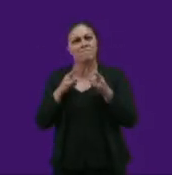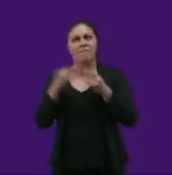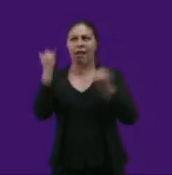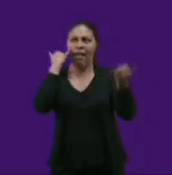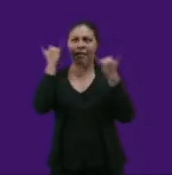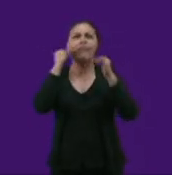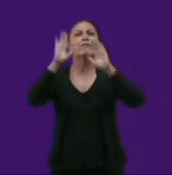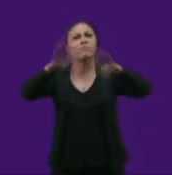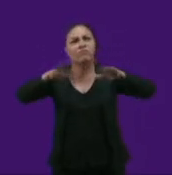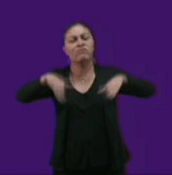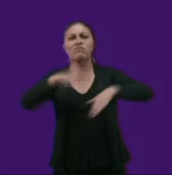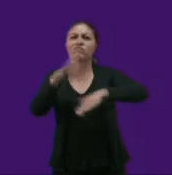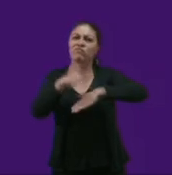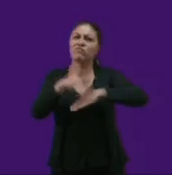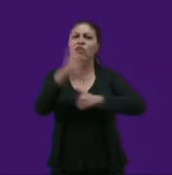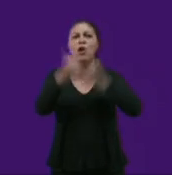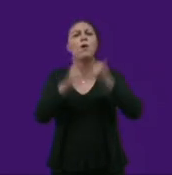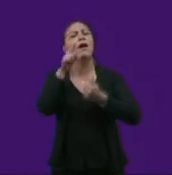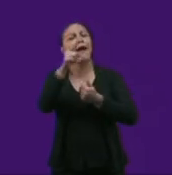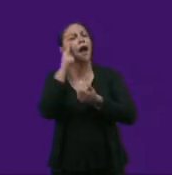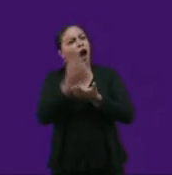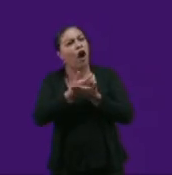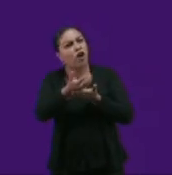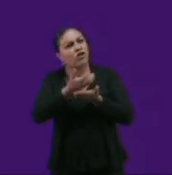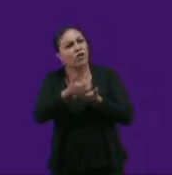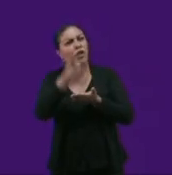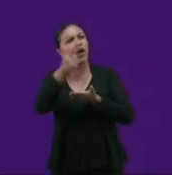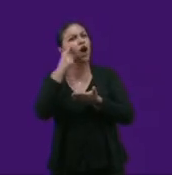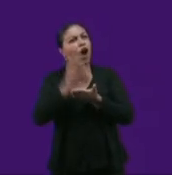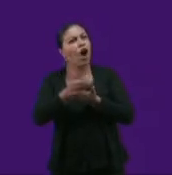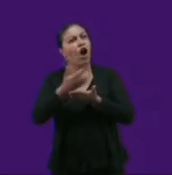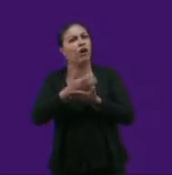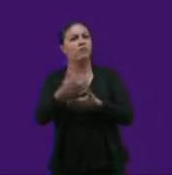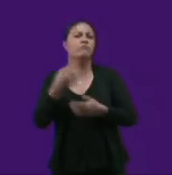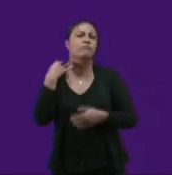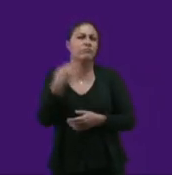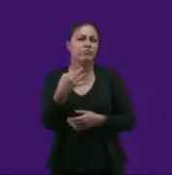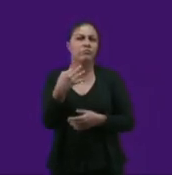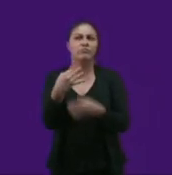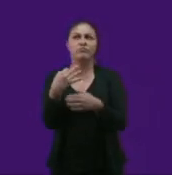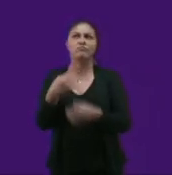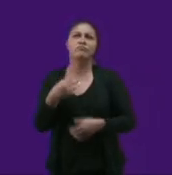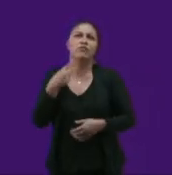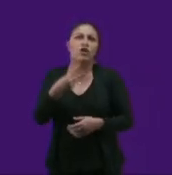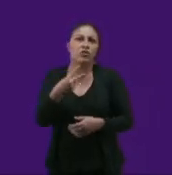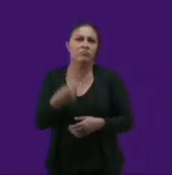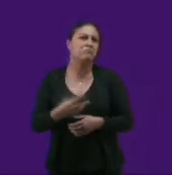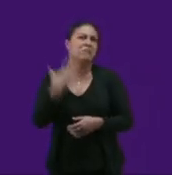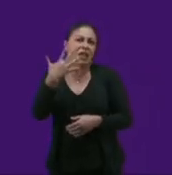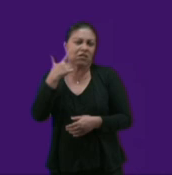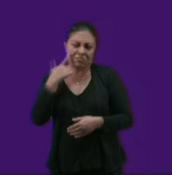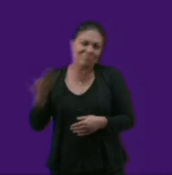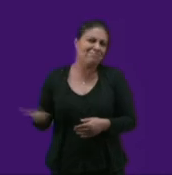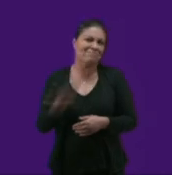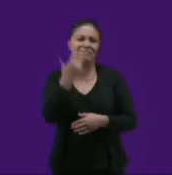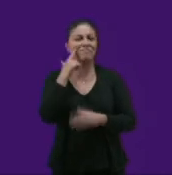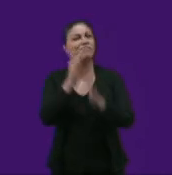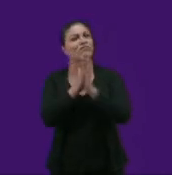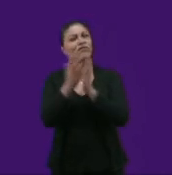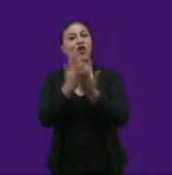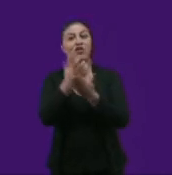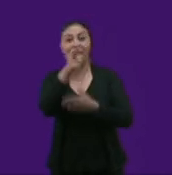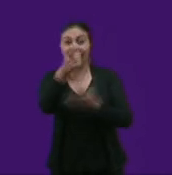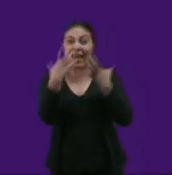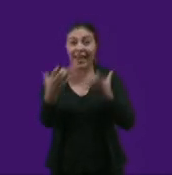inspirar. ¿Cuáles serían esos consejos, esos, no sé, 2, 3, 5, los que tiene usted en mente que podríamos darle a estas personas que están